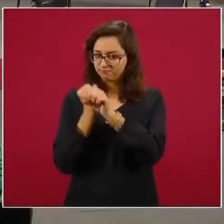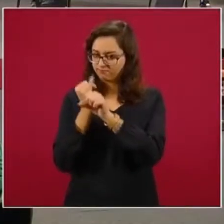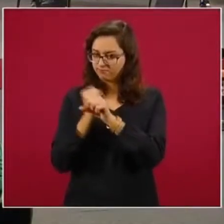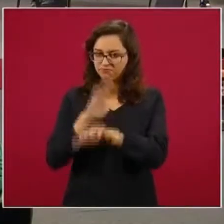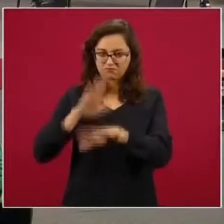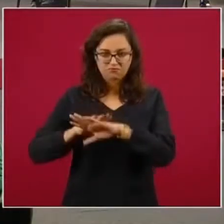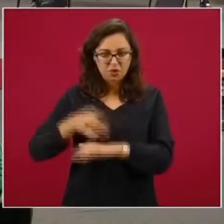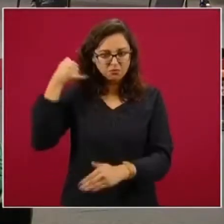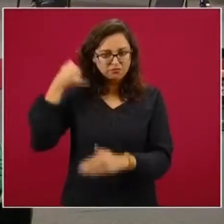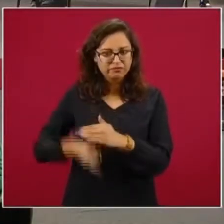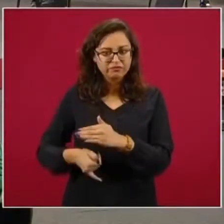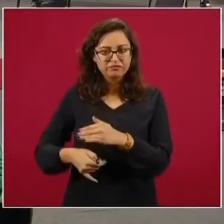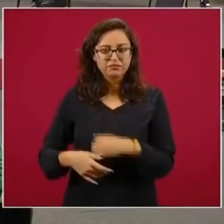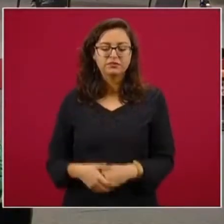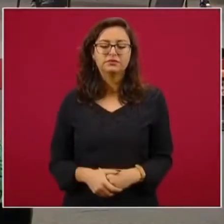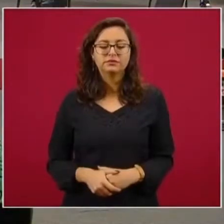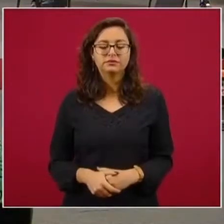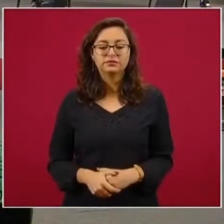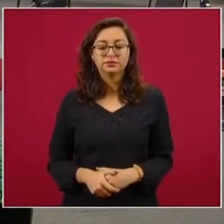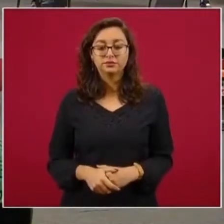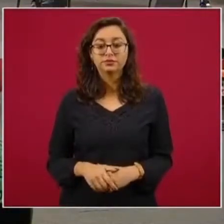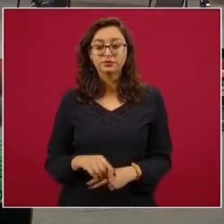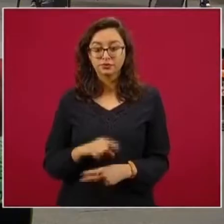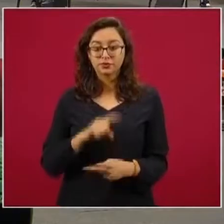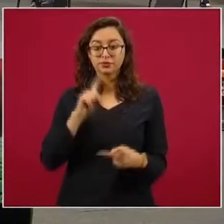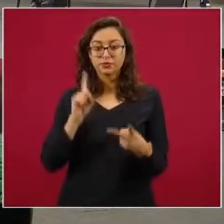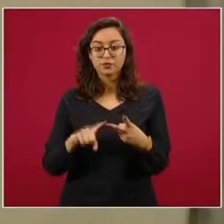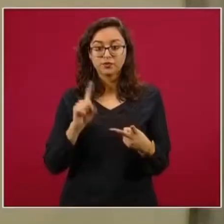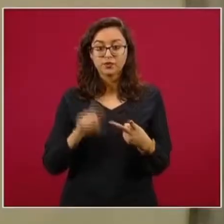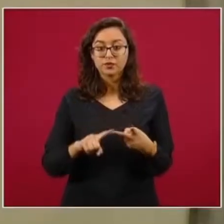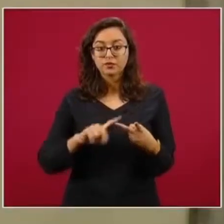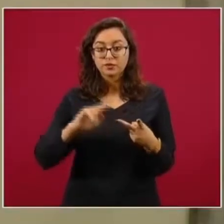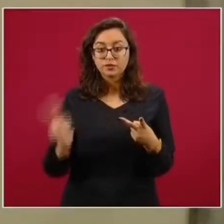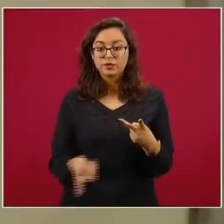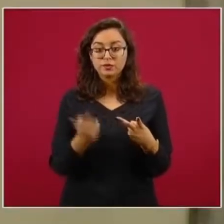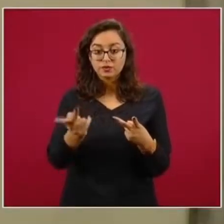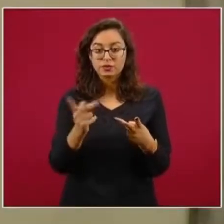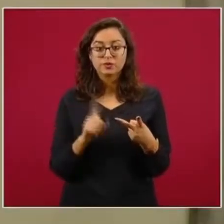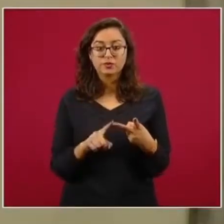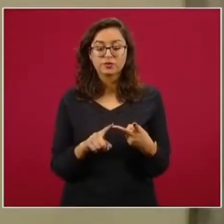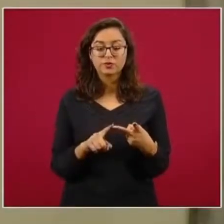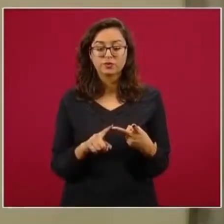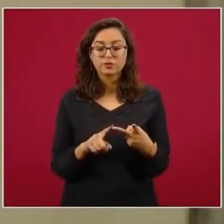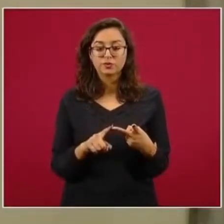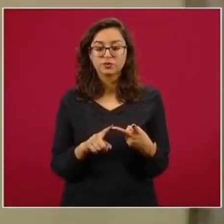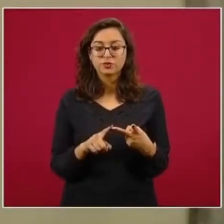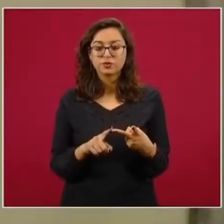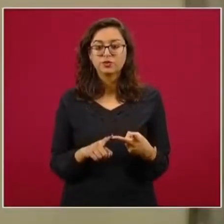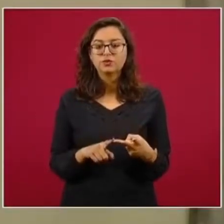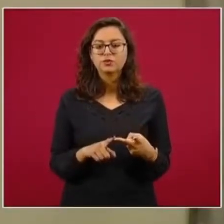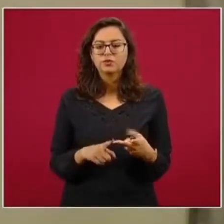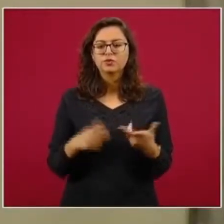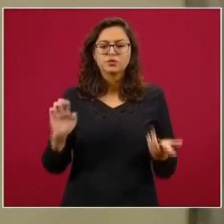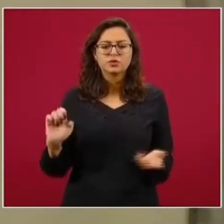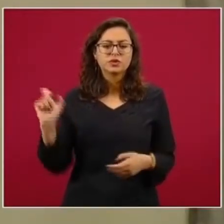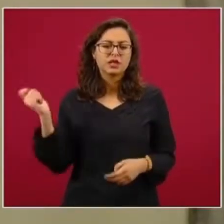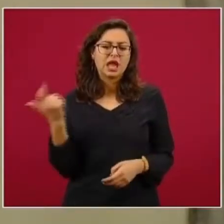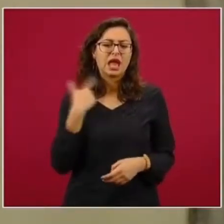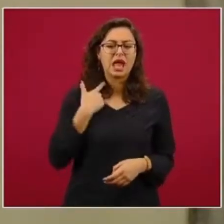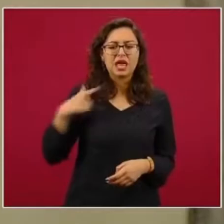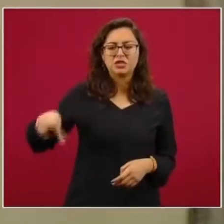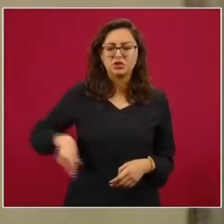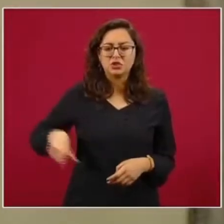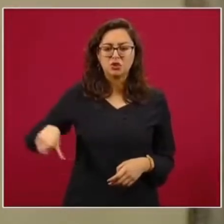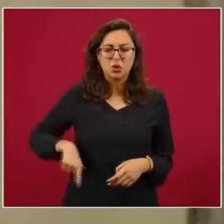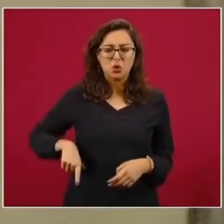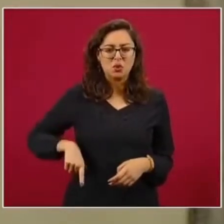indagar, vamos a profundizar. La segunda pregunta, presidente. ¿Cómo es que se lograron filtrar a su gobierno funcionarios con gran